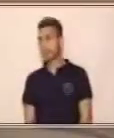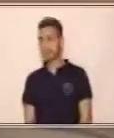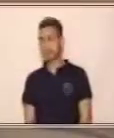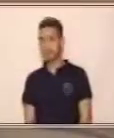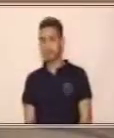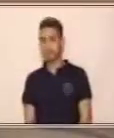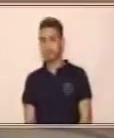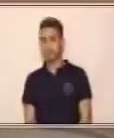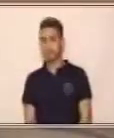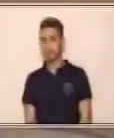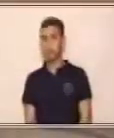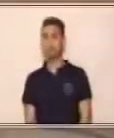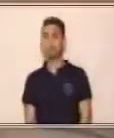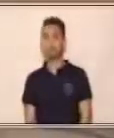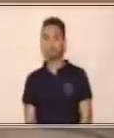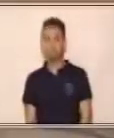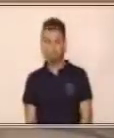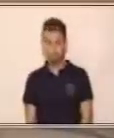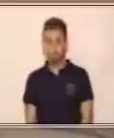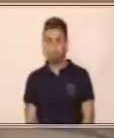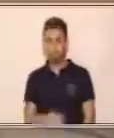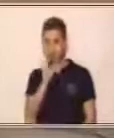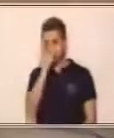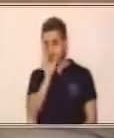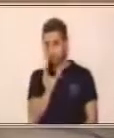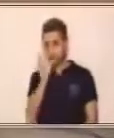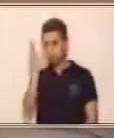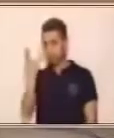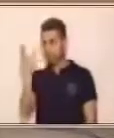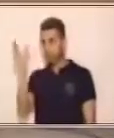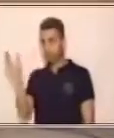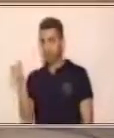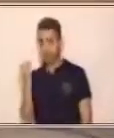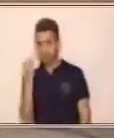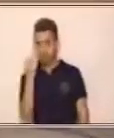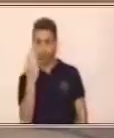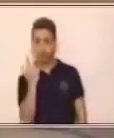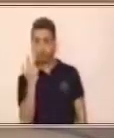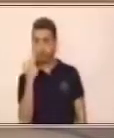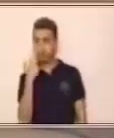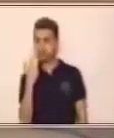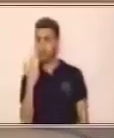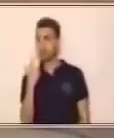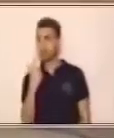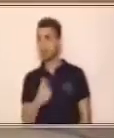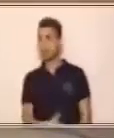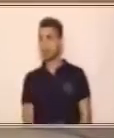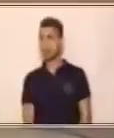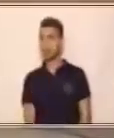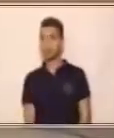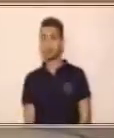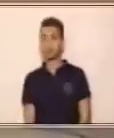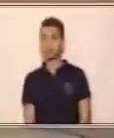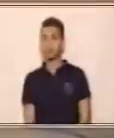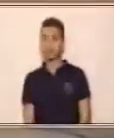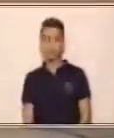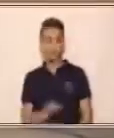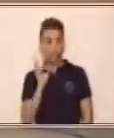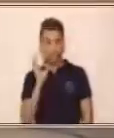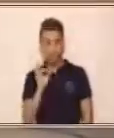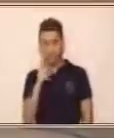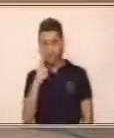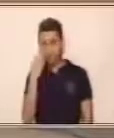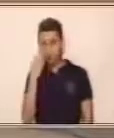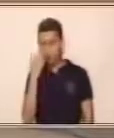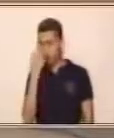1.5. Colocación entonces de los números, tenemos que verificar que estos nos queden en nuestro buzón o